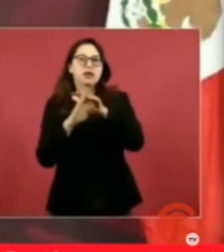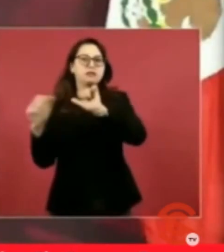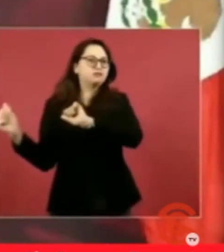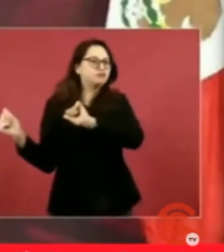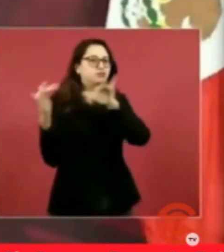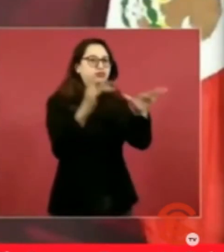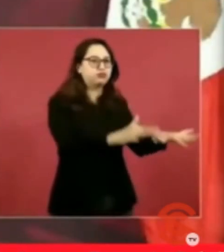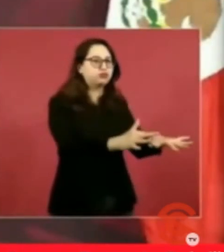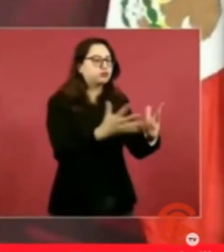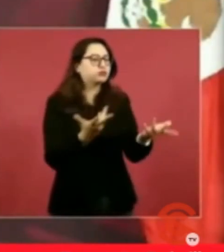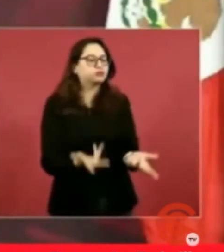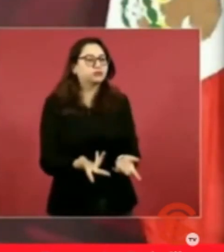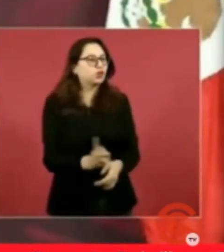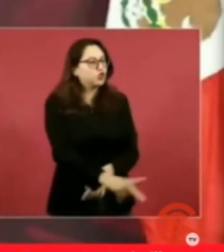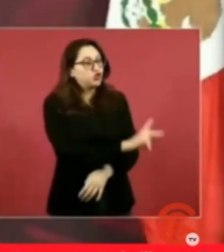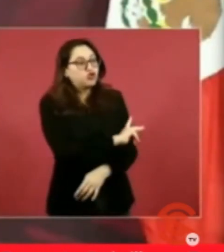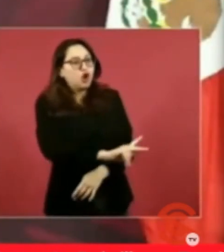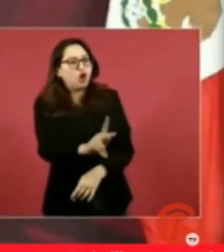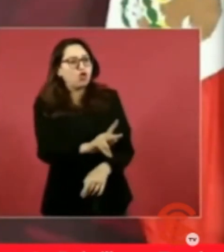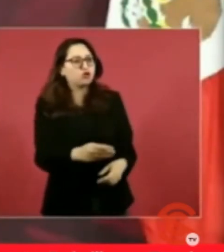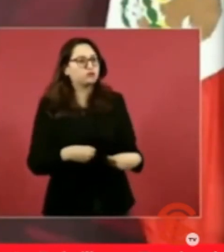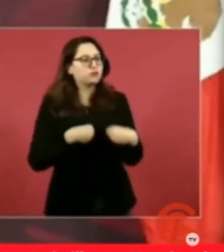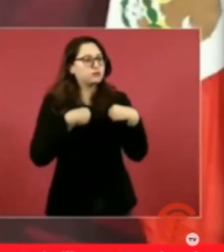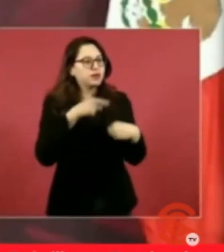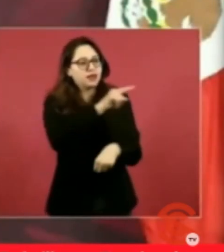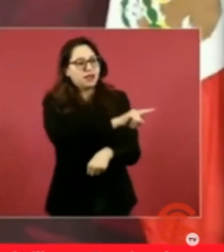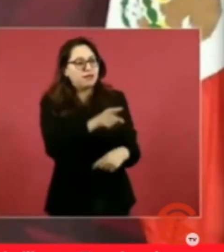Y se le olvida